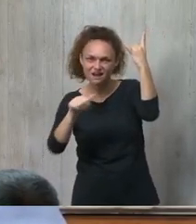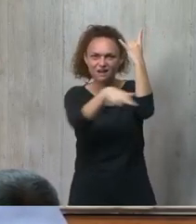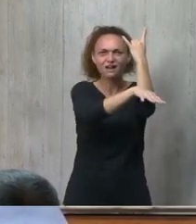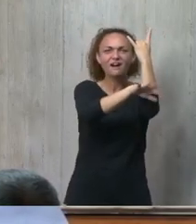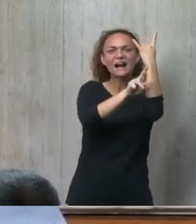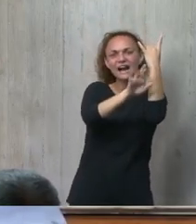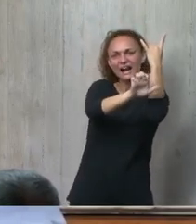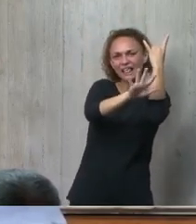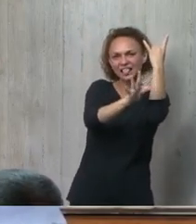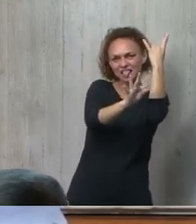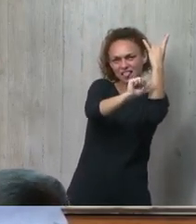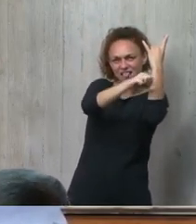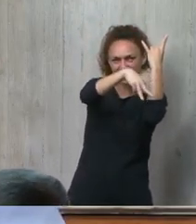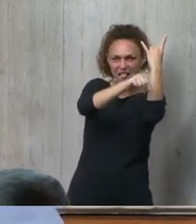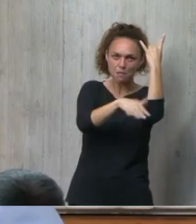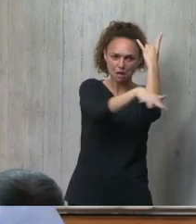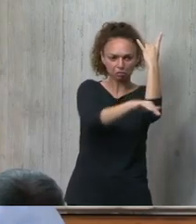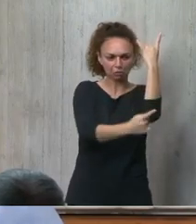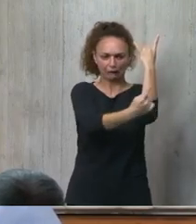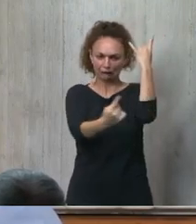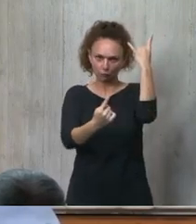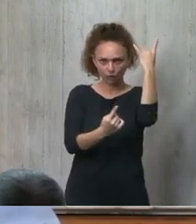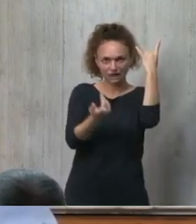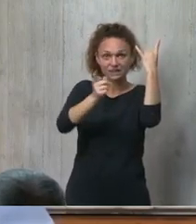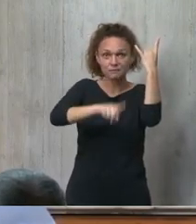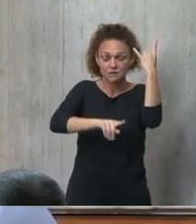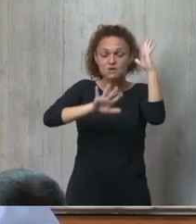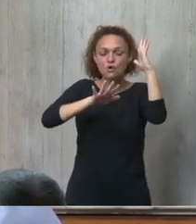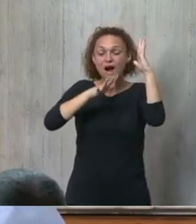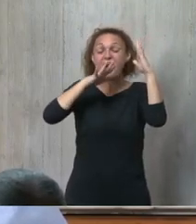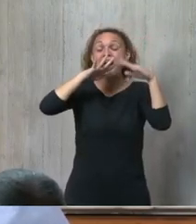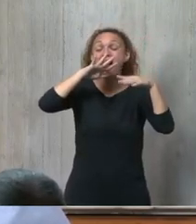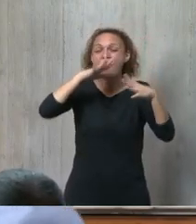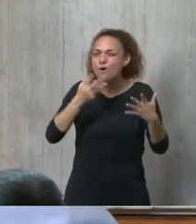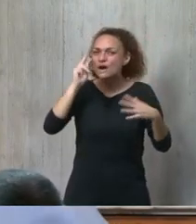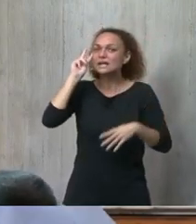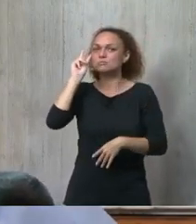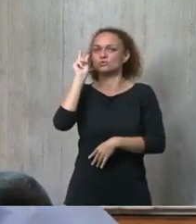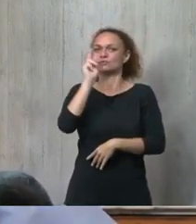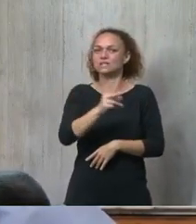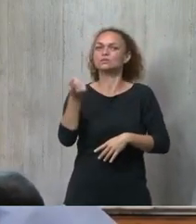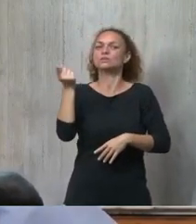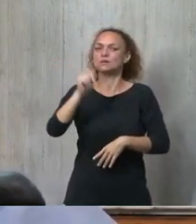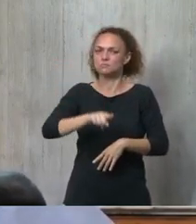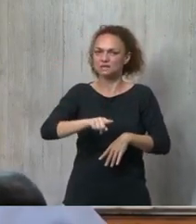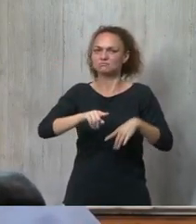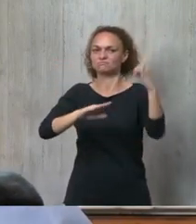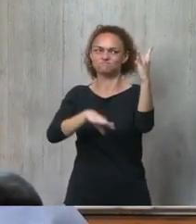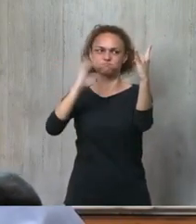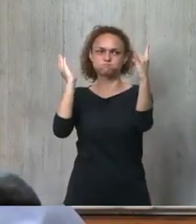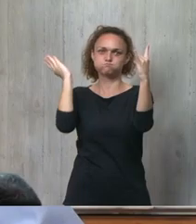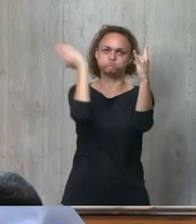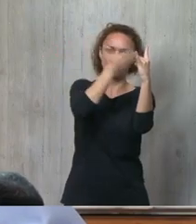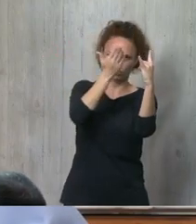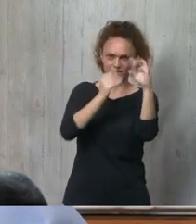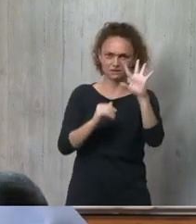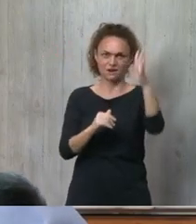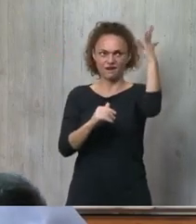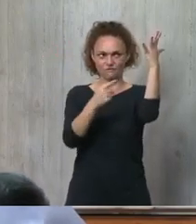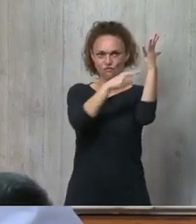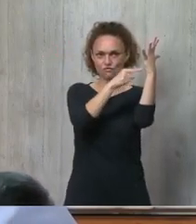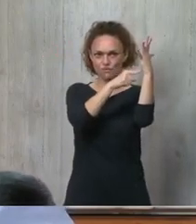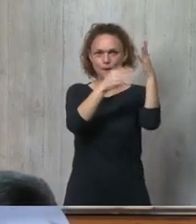punto, pero ahora hemos visto que también hay una afección que yo creo que podemos llamar importante, ¿no, Pedro?, a los pinos,